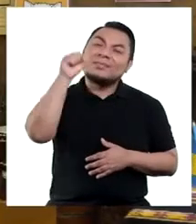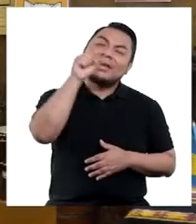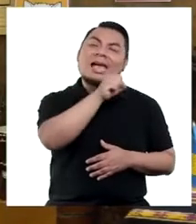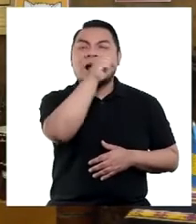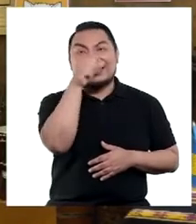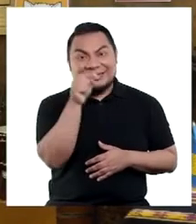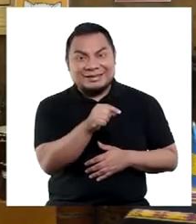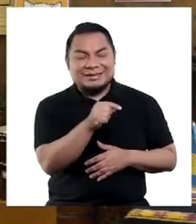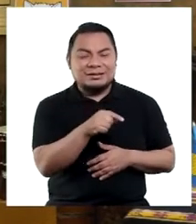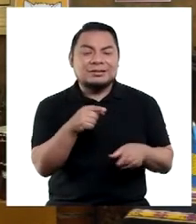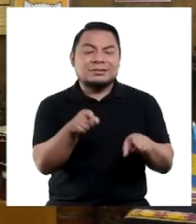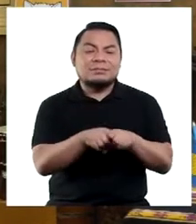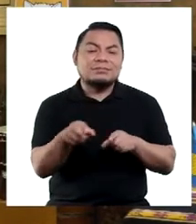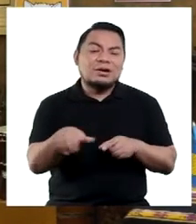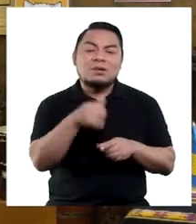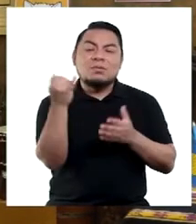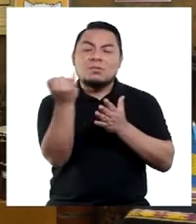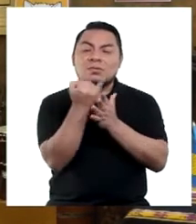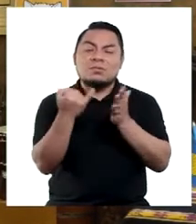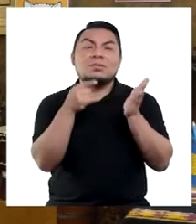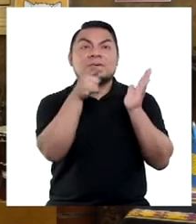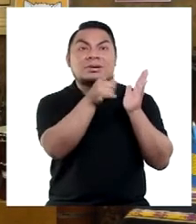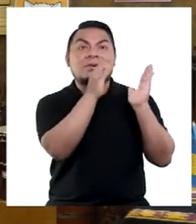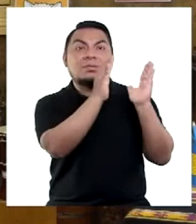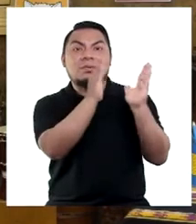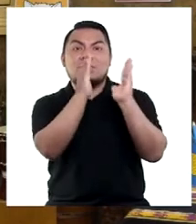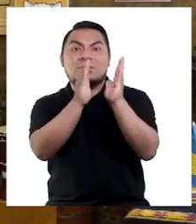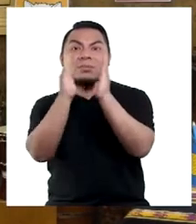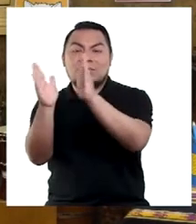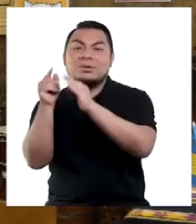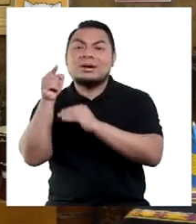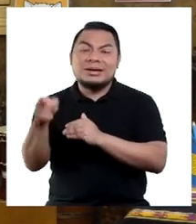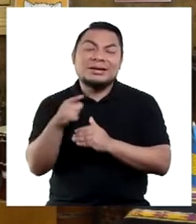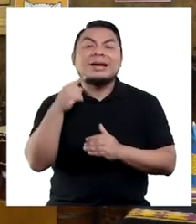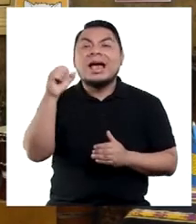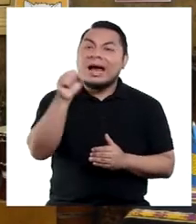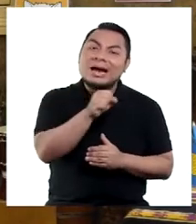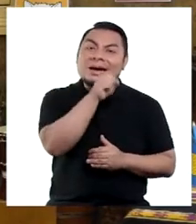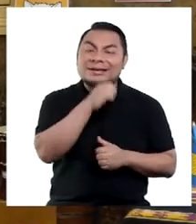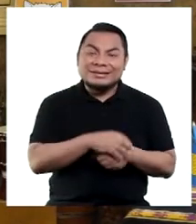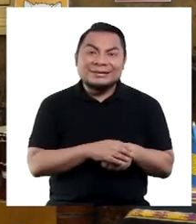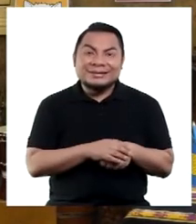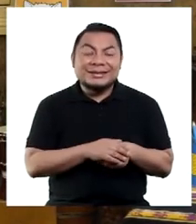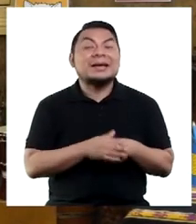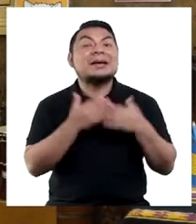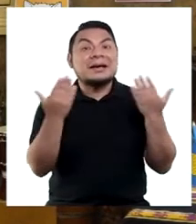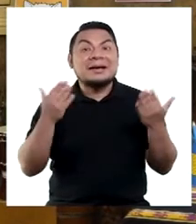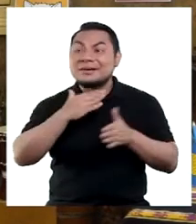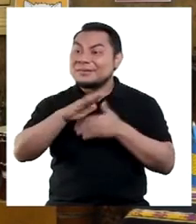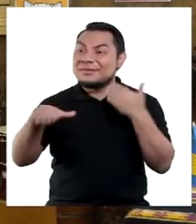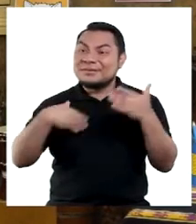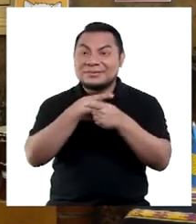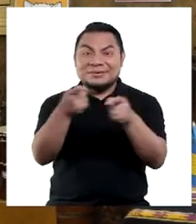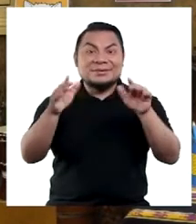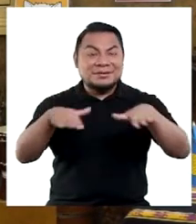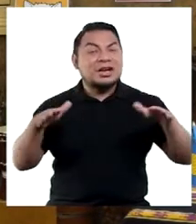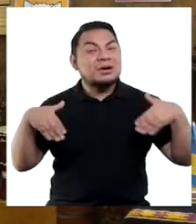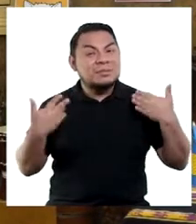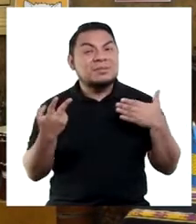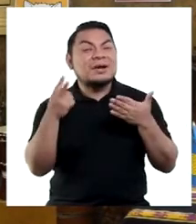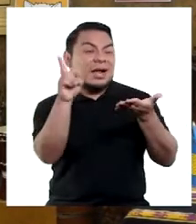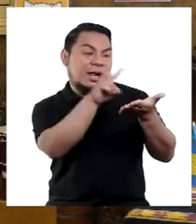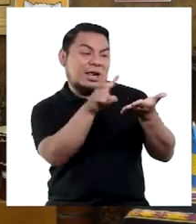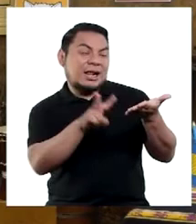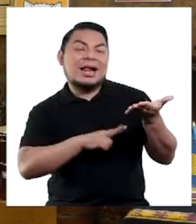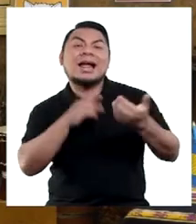además canta pregones y aquí tengo otros dibujos para organizar la secuencia de este pregón así todas y